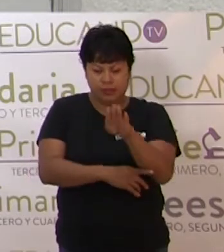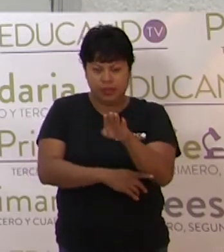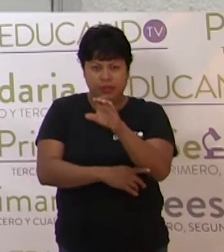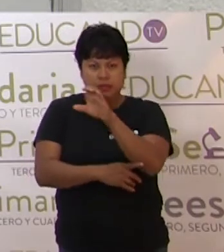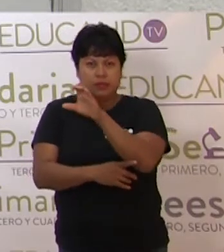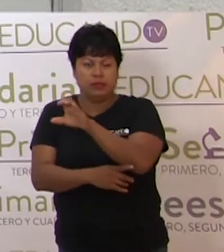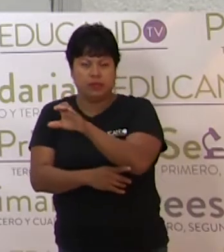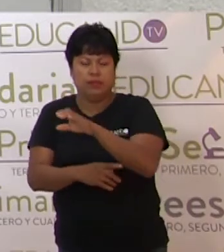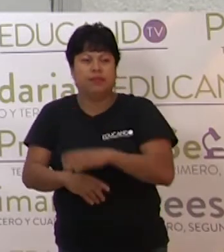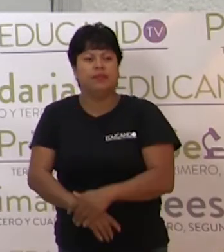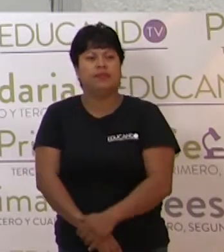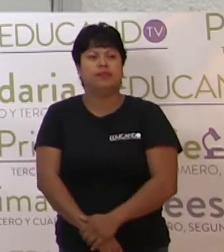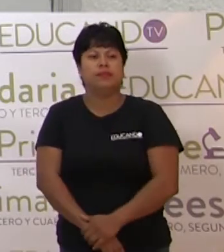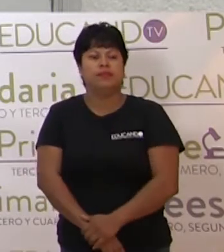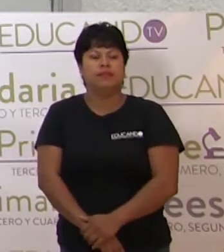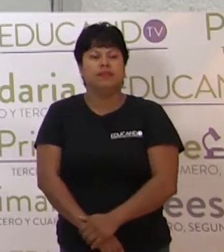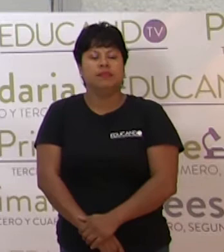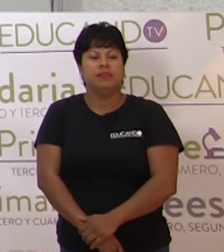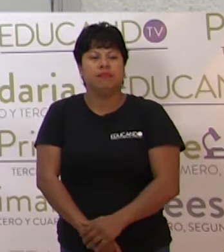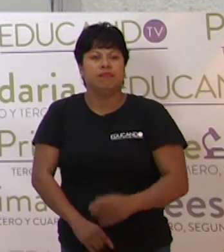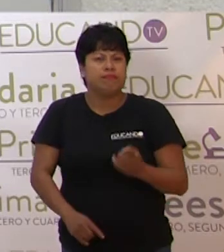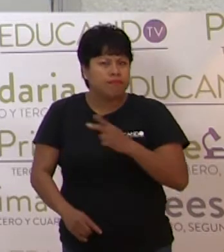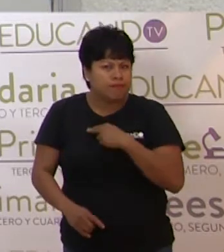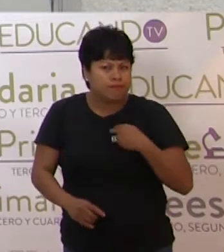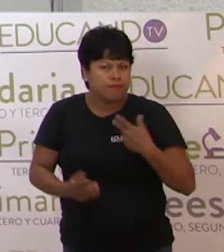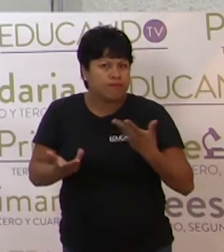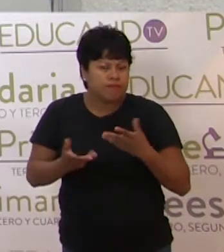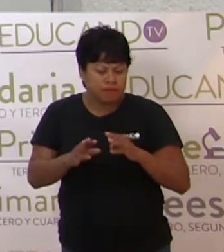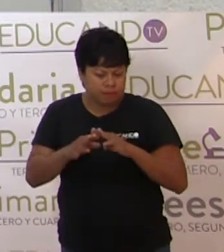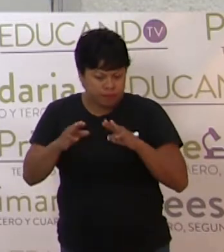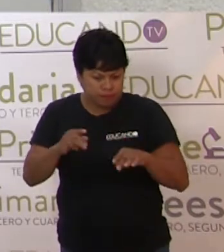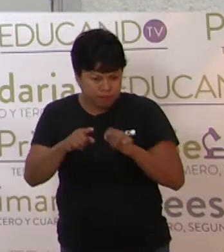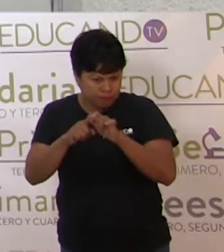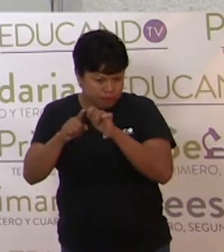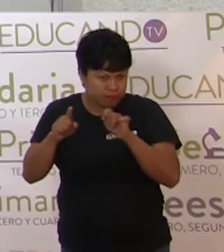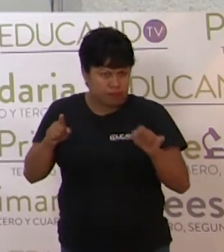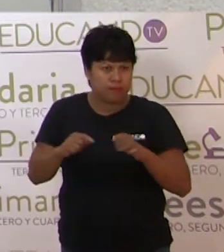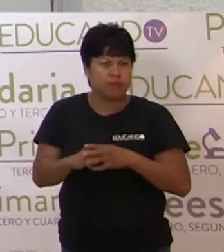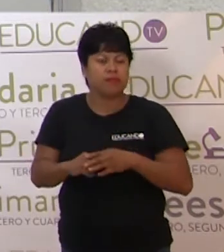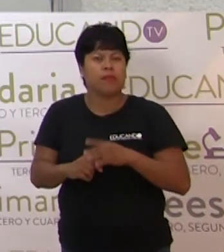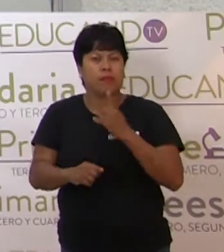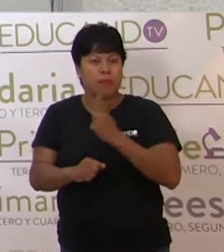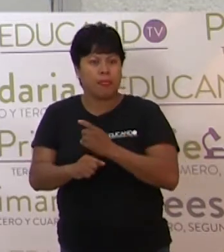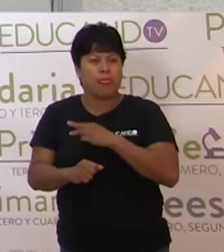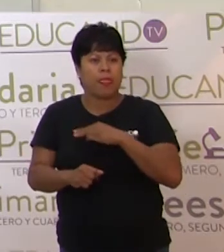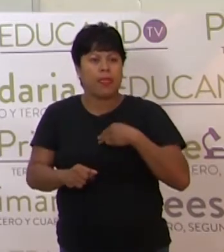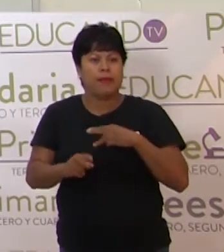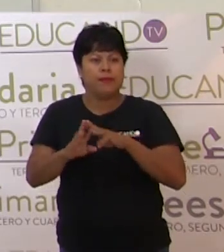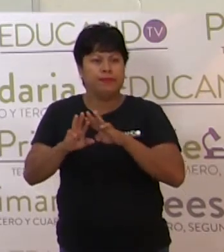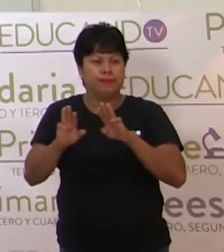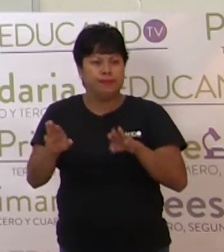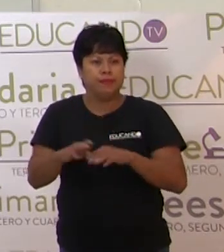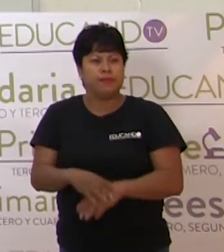y sé que vamos a hacer medimos vamos a medir